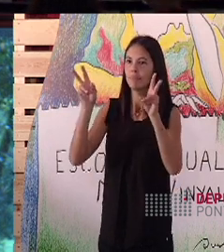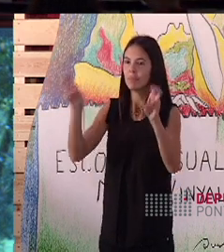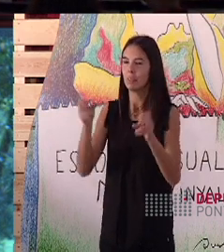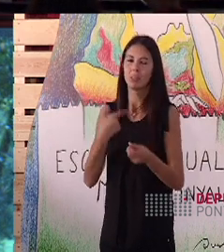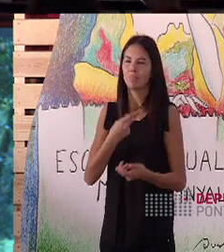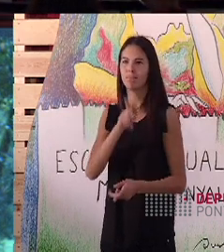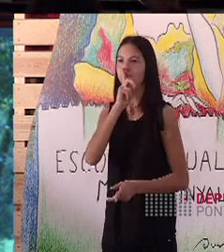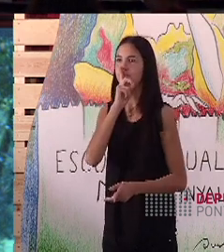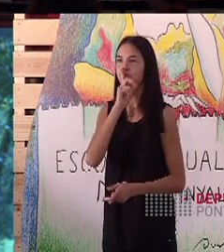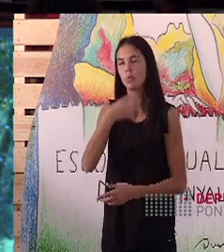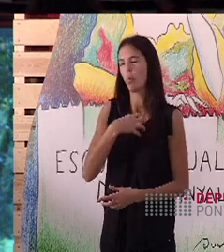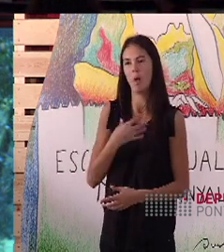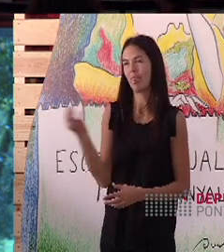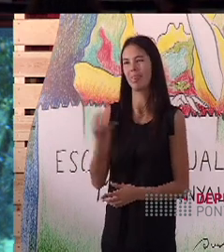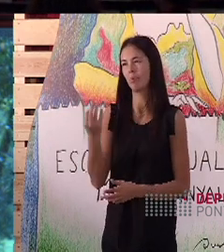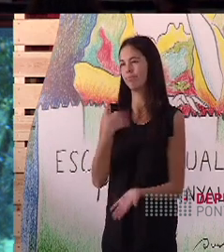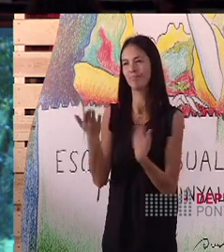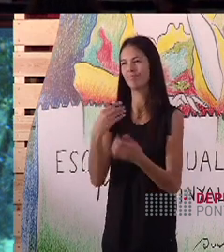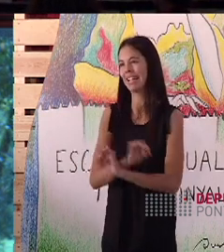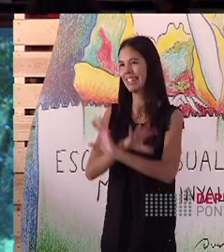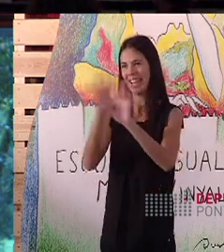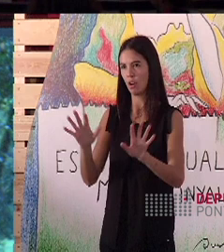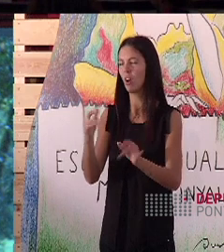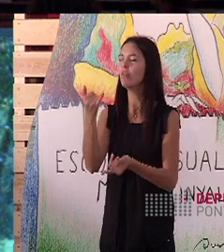estar caladas. Se falan claro, e iso